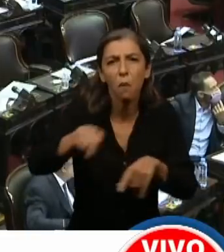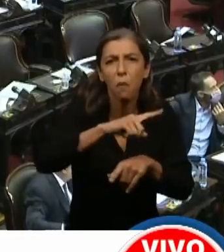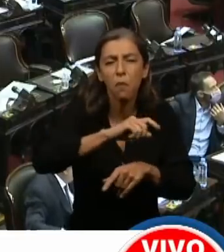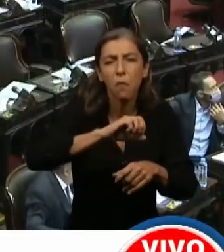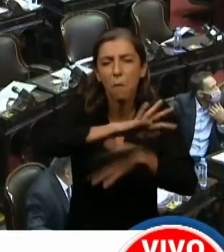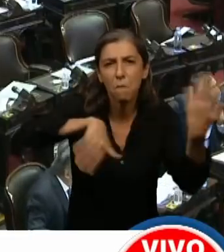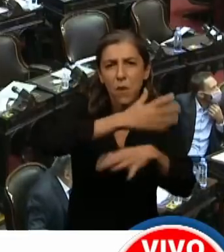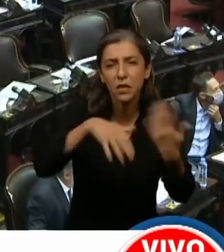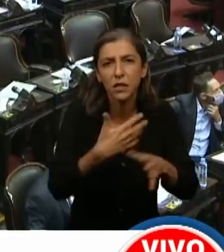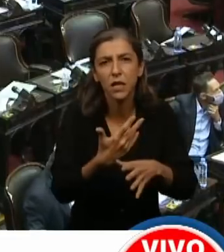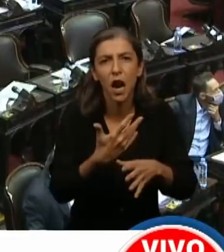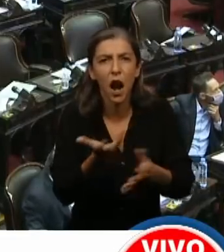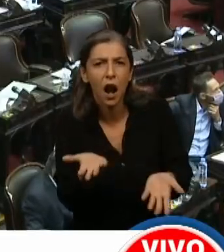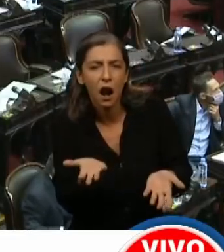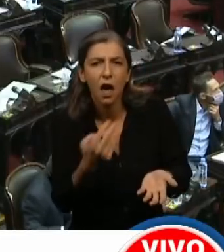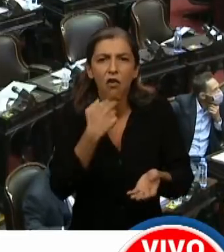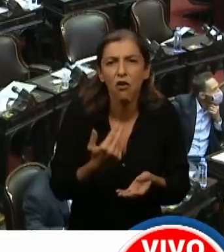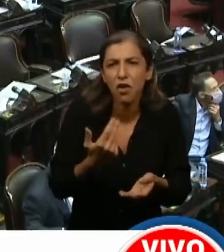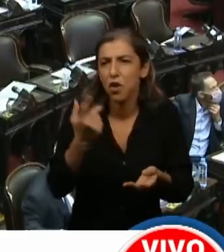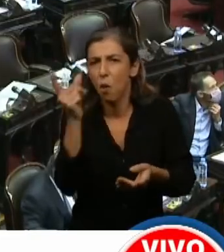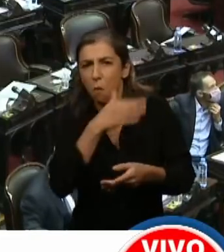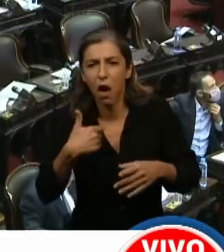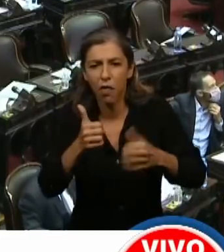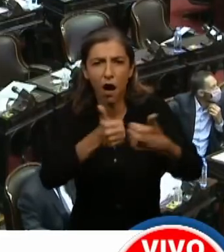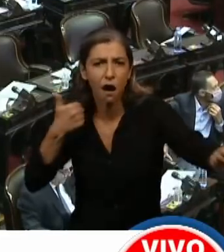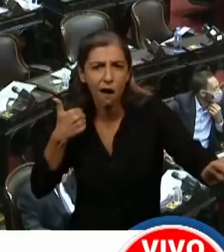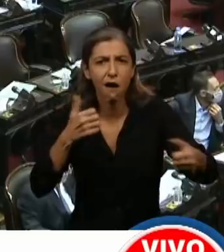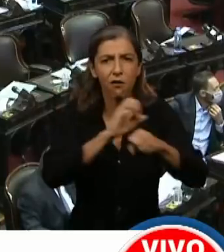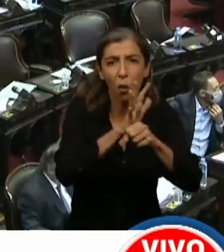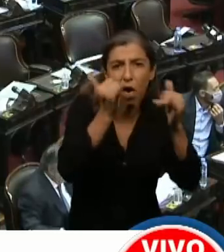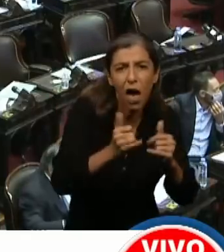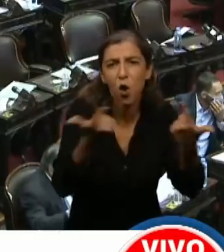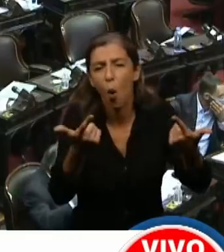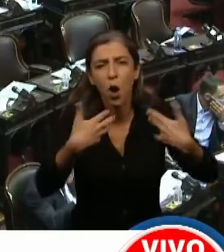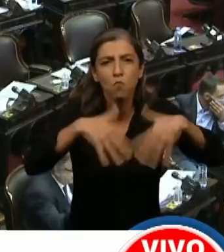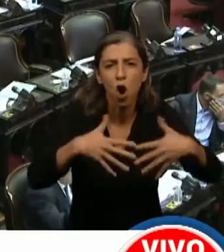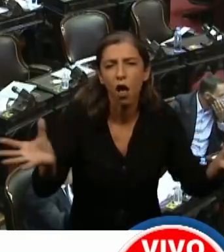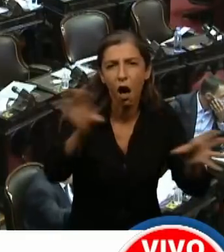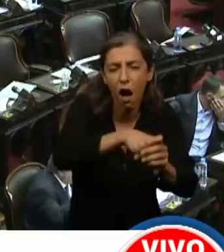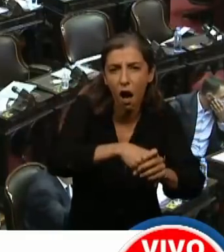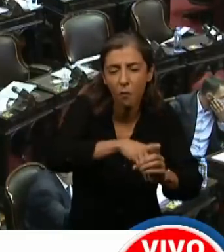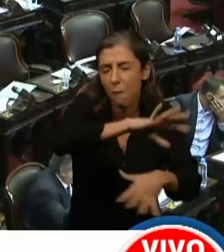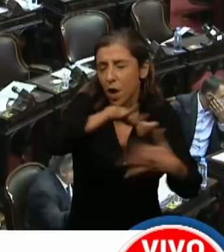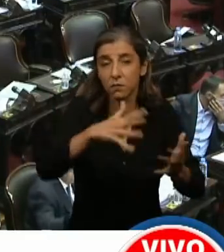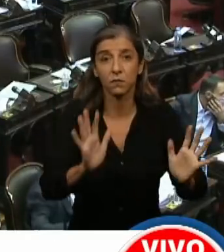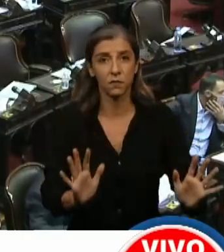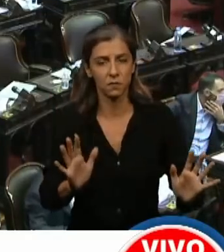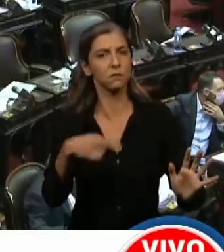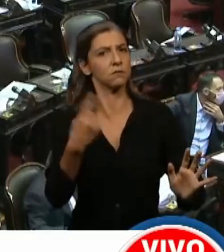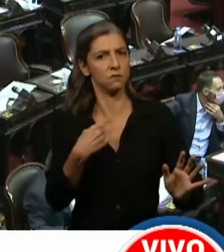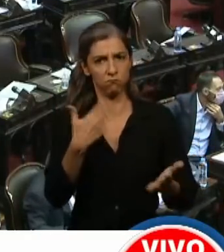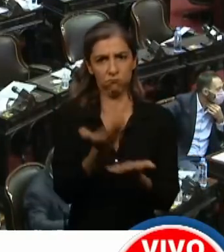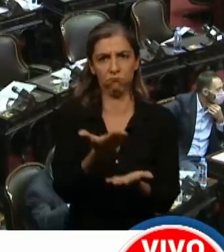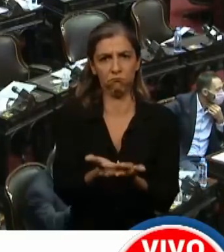hijos con padres, en malas condiciones de vida. Y después hicimos una nueva presentación,